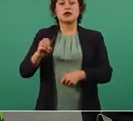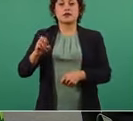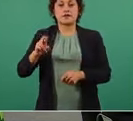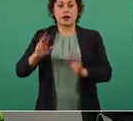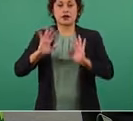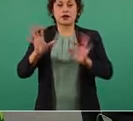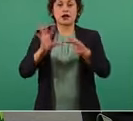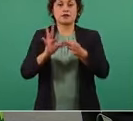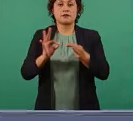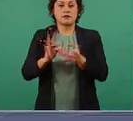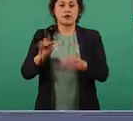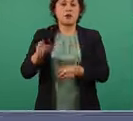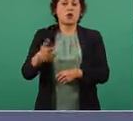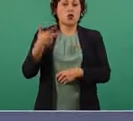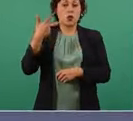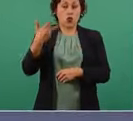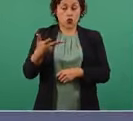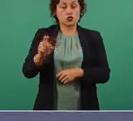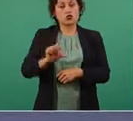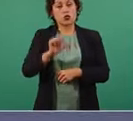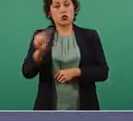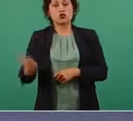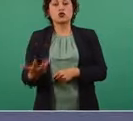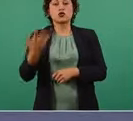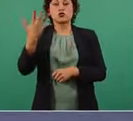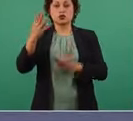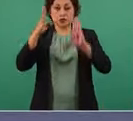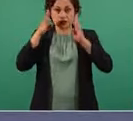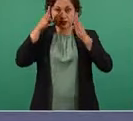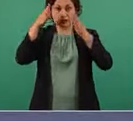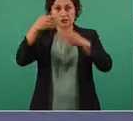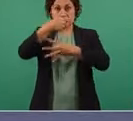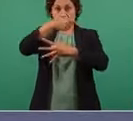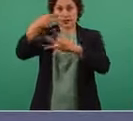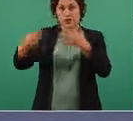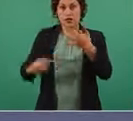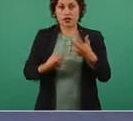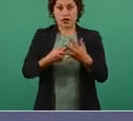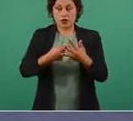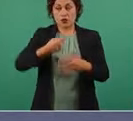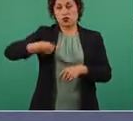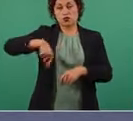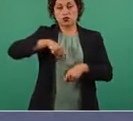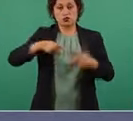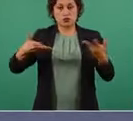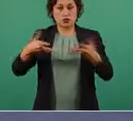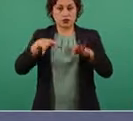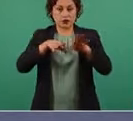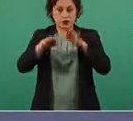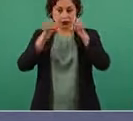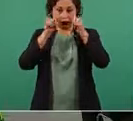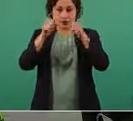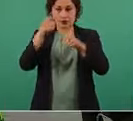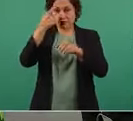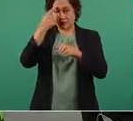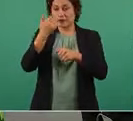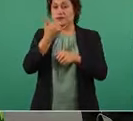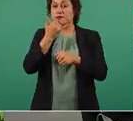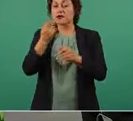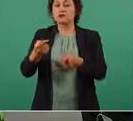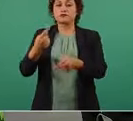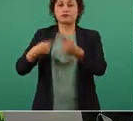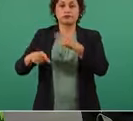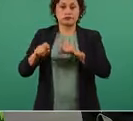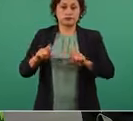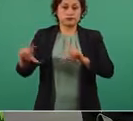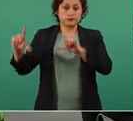8. Ahorita vamos a ver otras 5 misiones que cumplen las 3 fuerzas para poder, si le regresan tantito, para